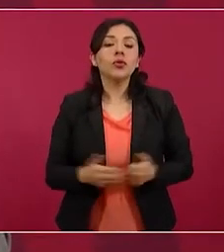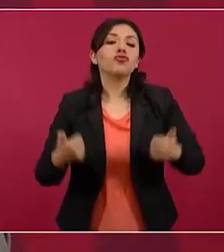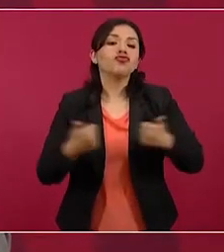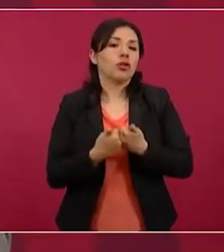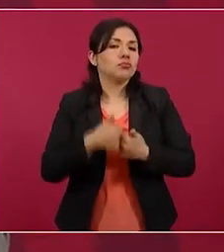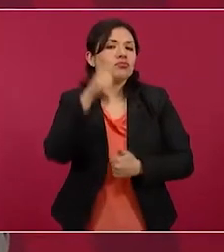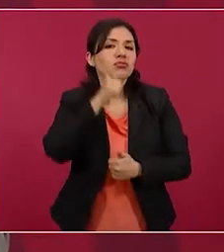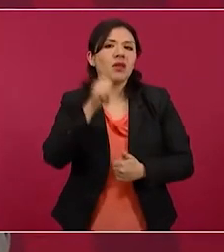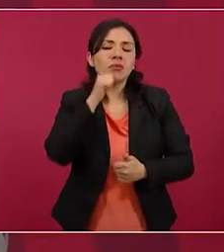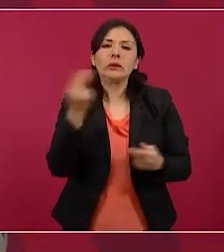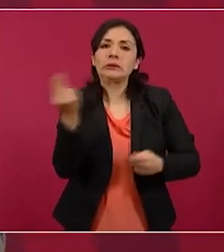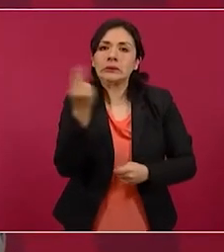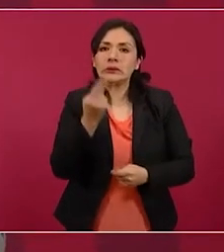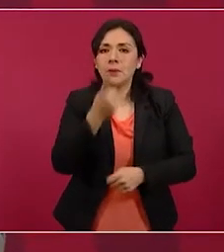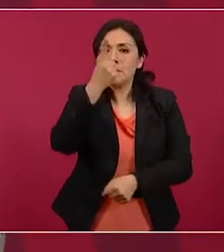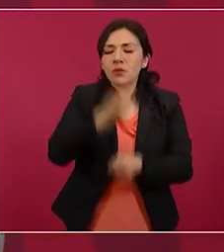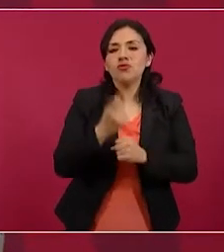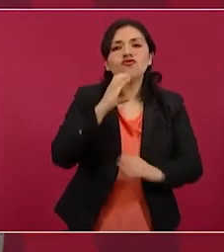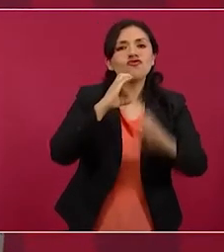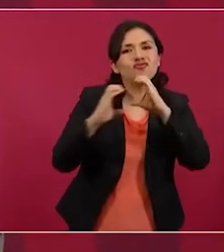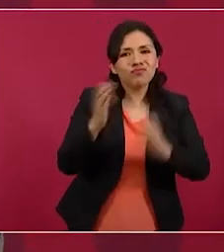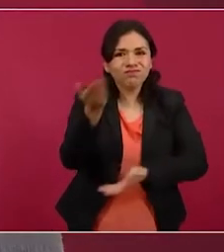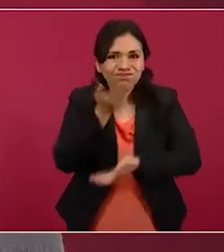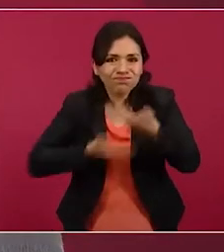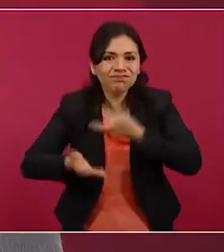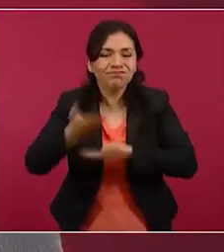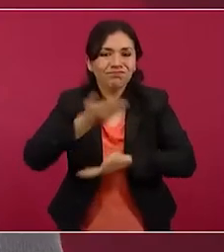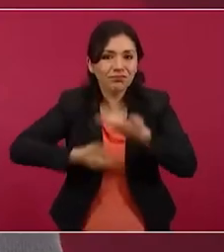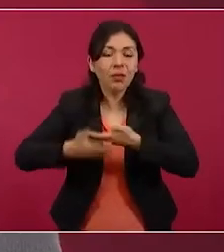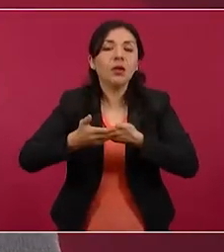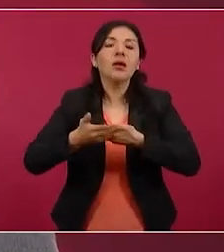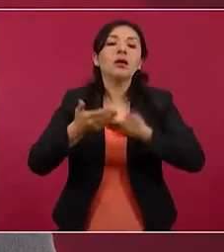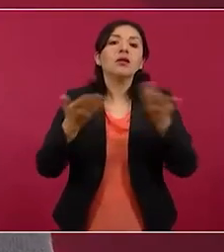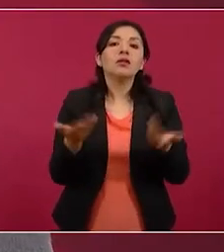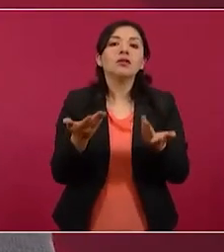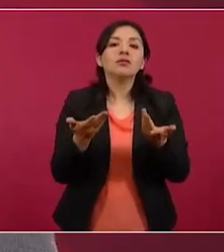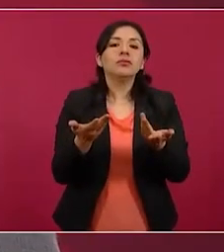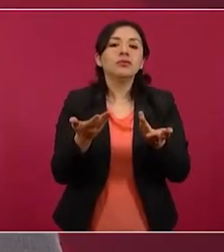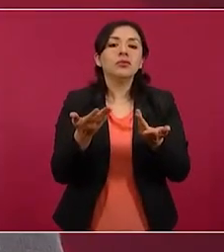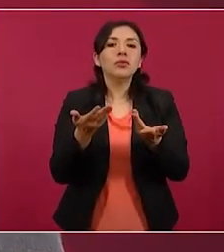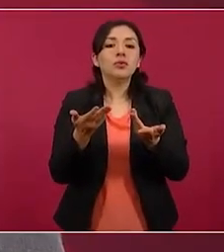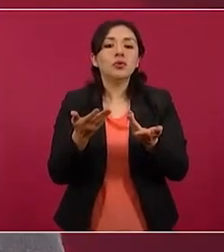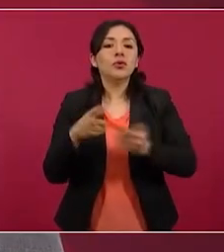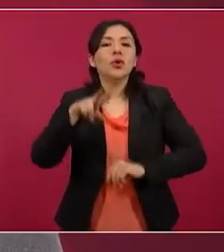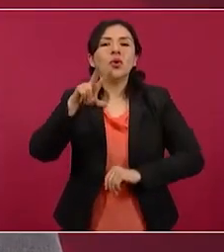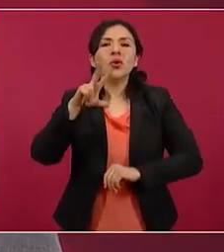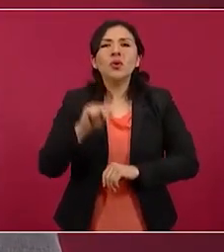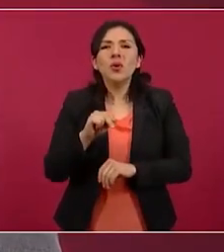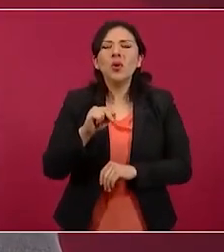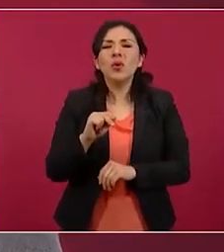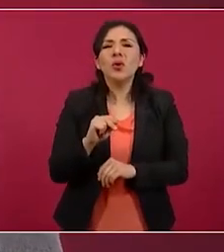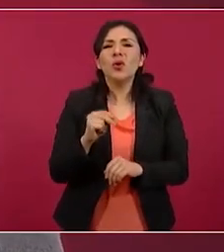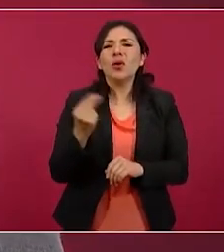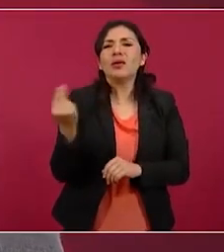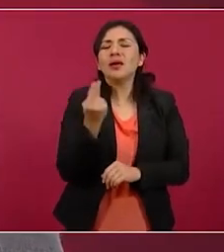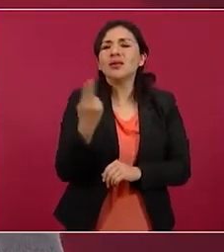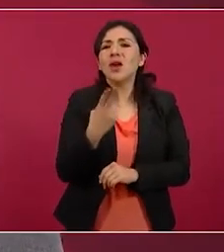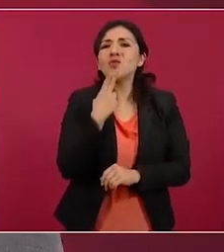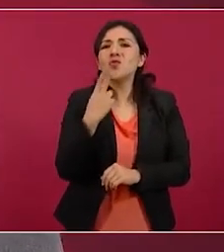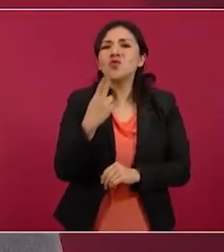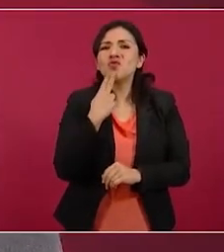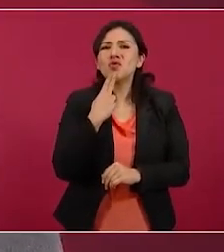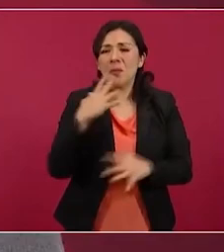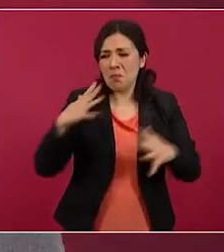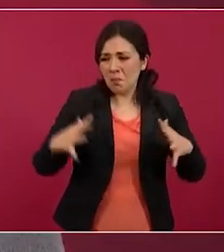promoviendo que haya diálogo, que no se utilice la